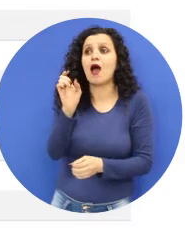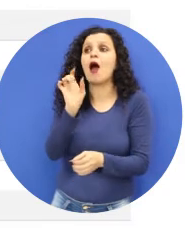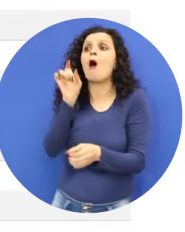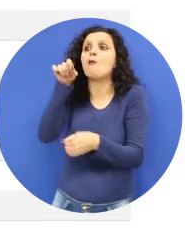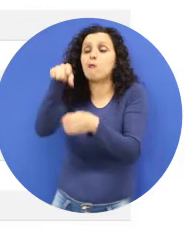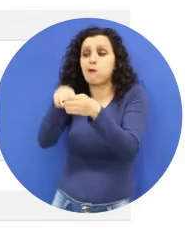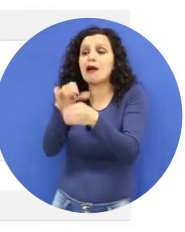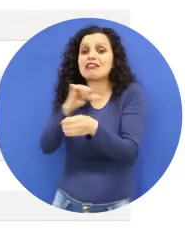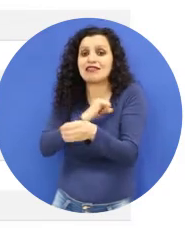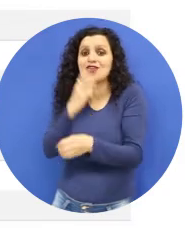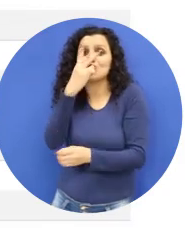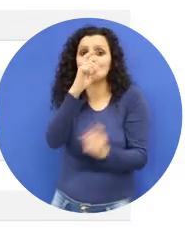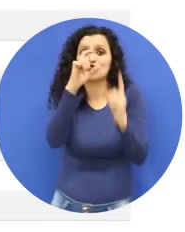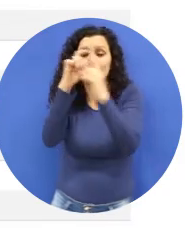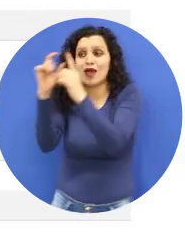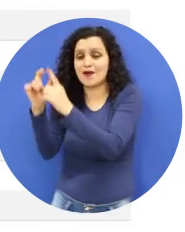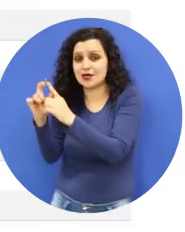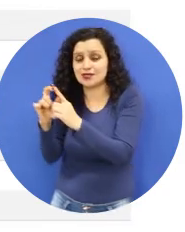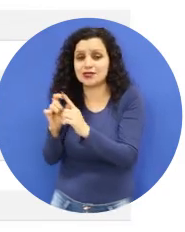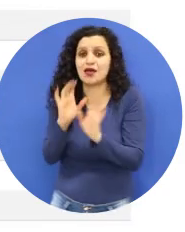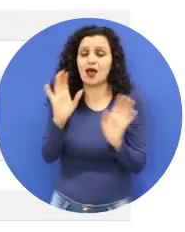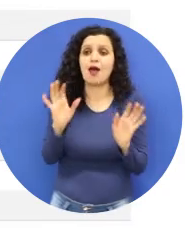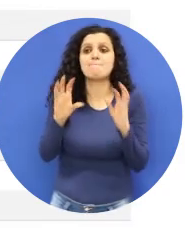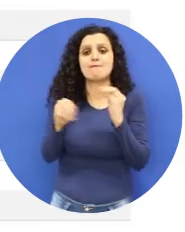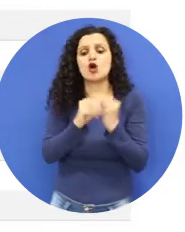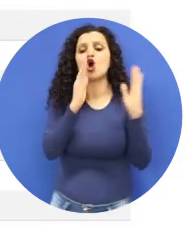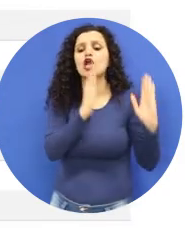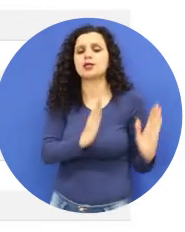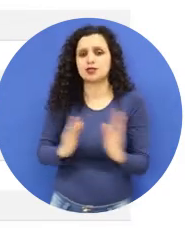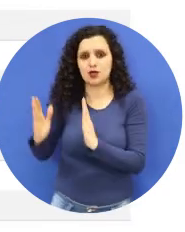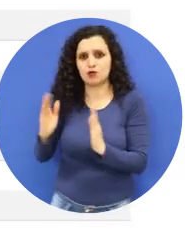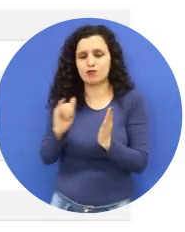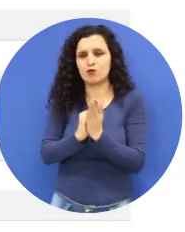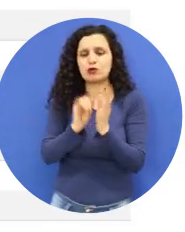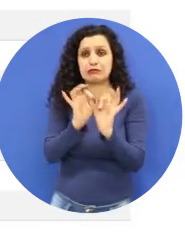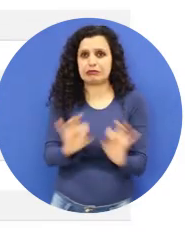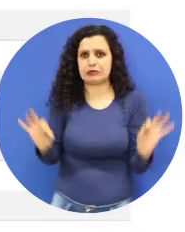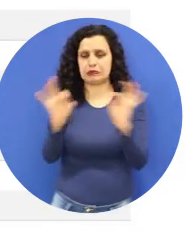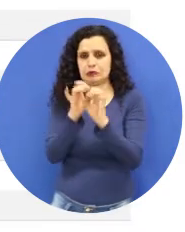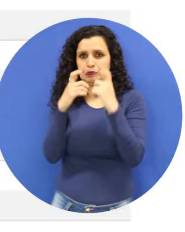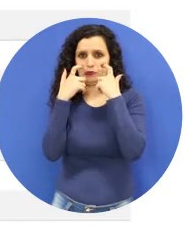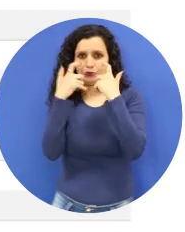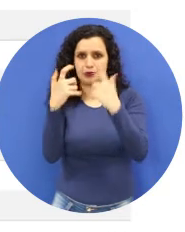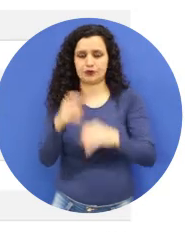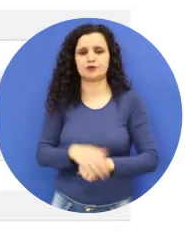contiene estos dos términos y organizarlo por el nivel de relevancia.